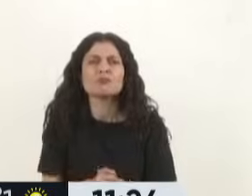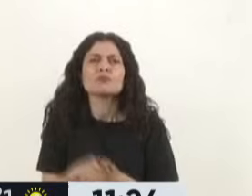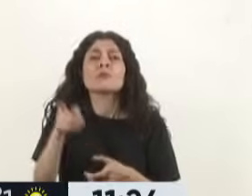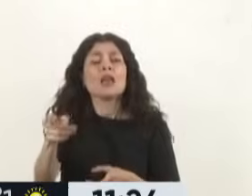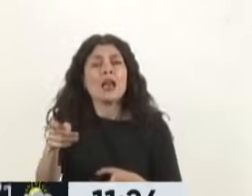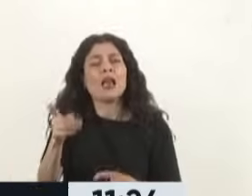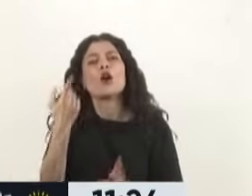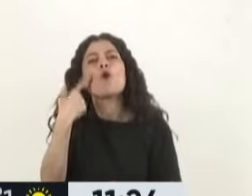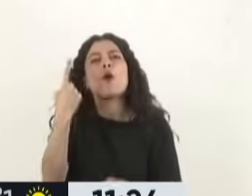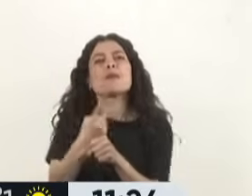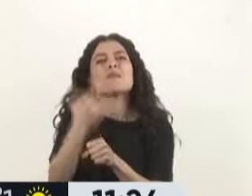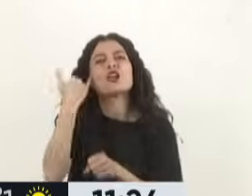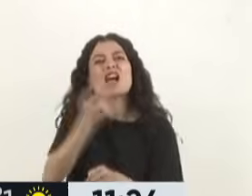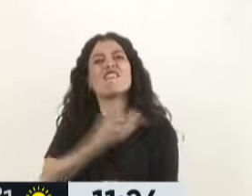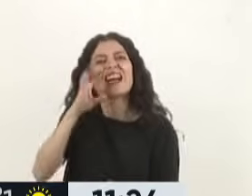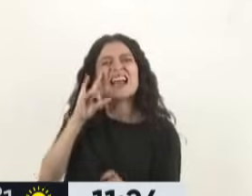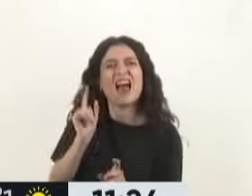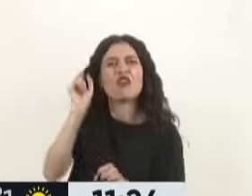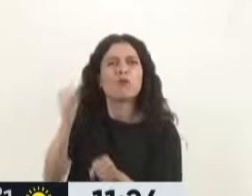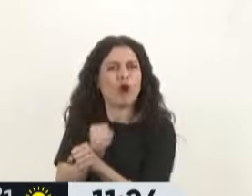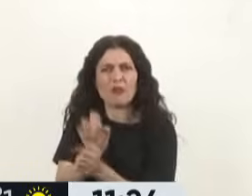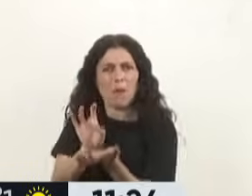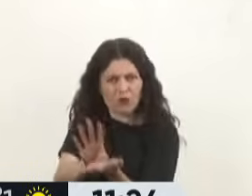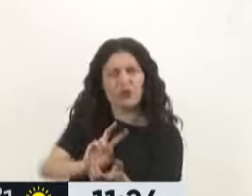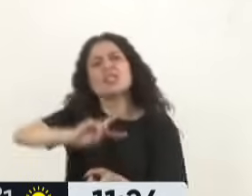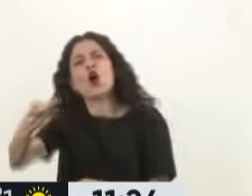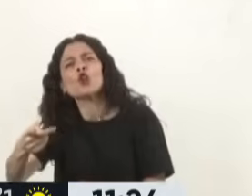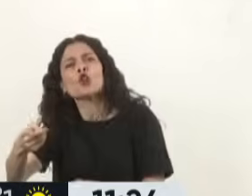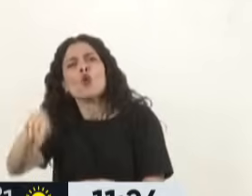él seguiría como las salidas masivas en Capital Humano.